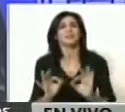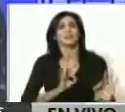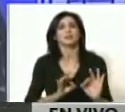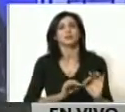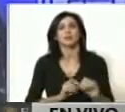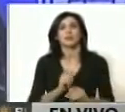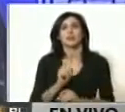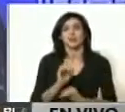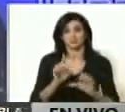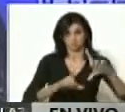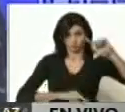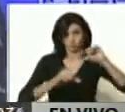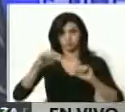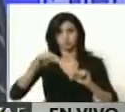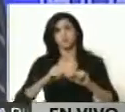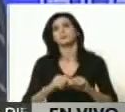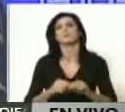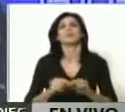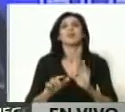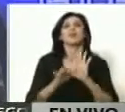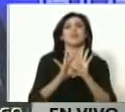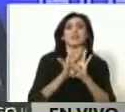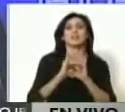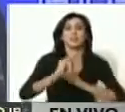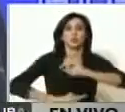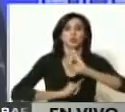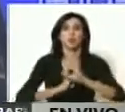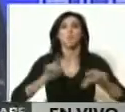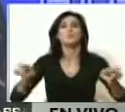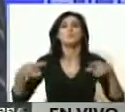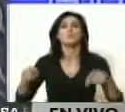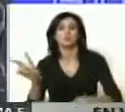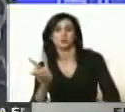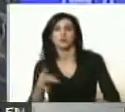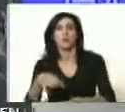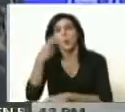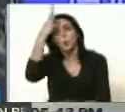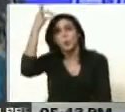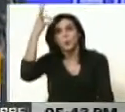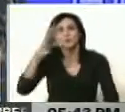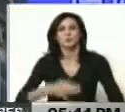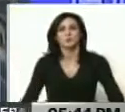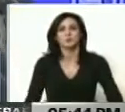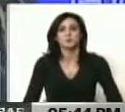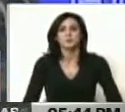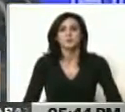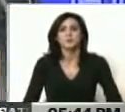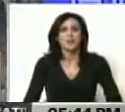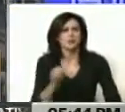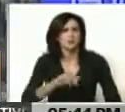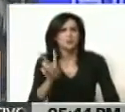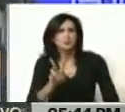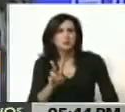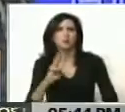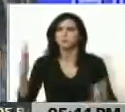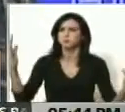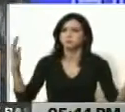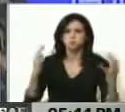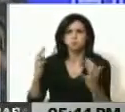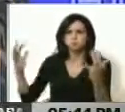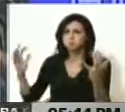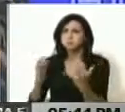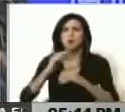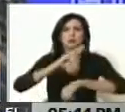Carreño. La Feria Internacional de la Música de Venezuela es el único mercado en Venezuela que acerca a los programadores